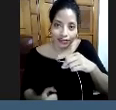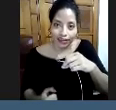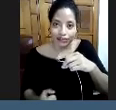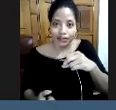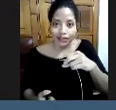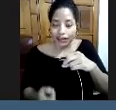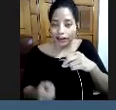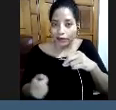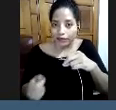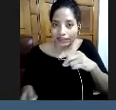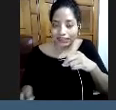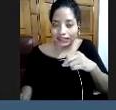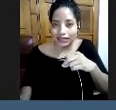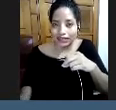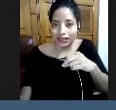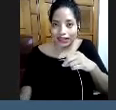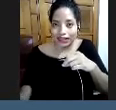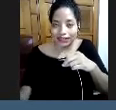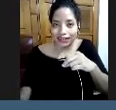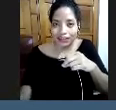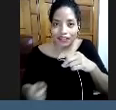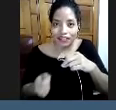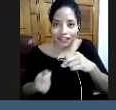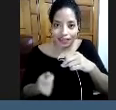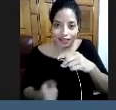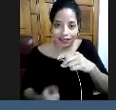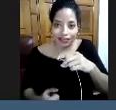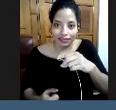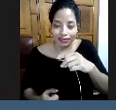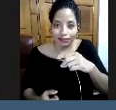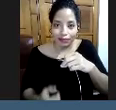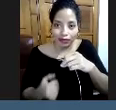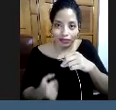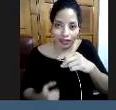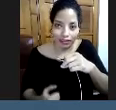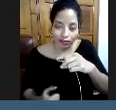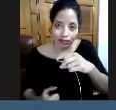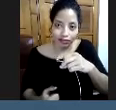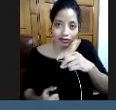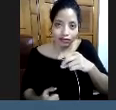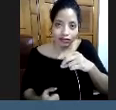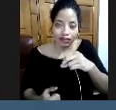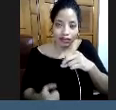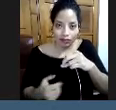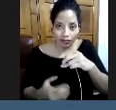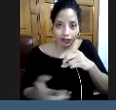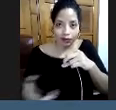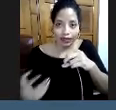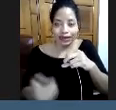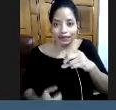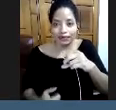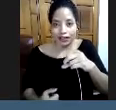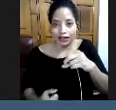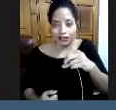el Estado. Como bien dice Liliana, el Estado debe, por obligación,